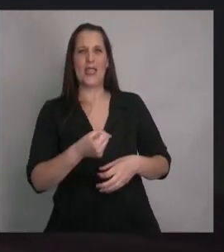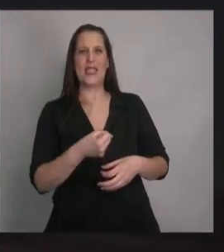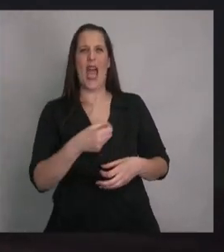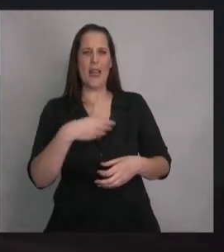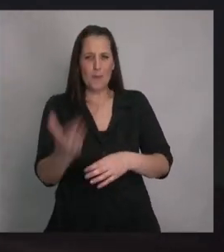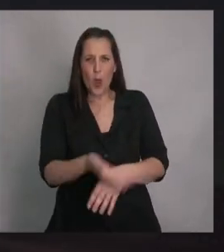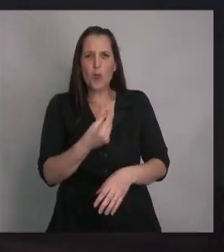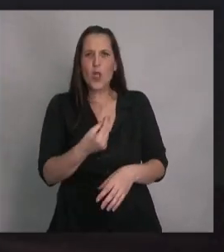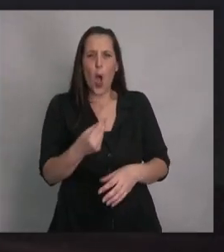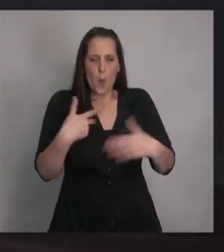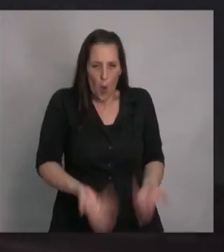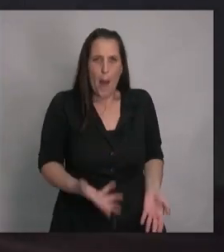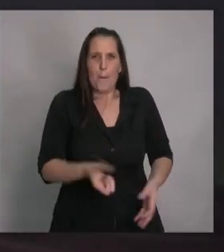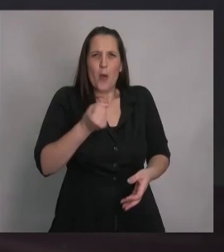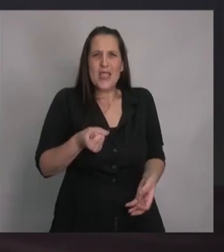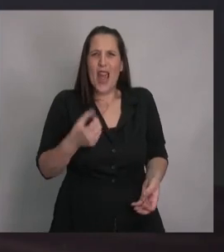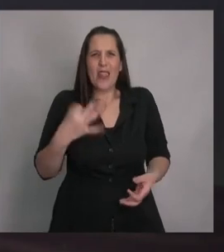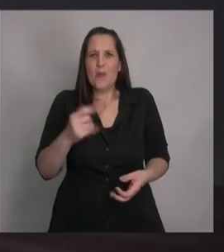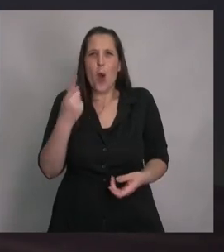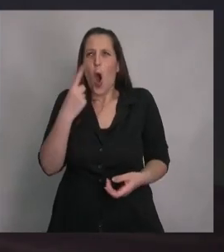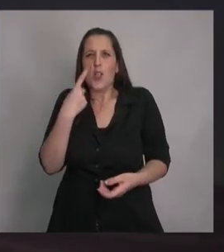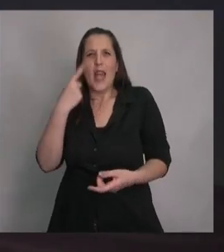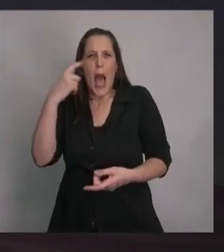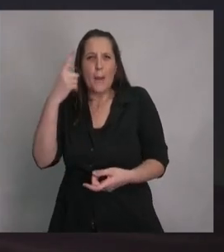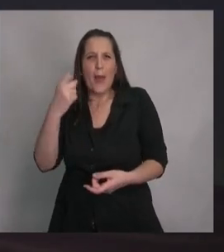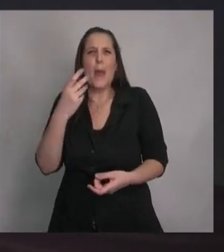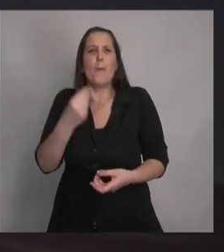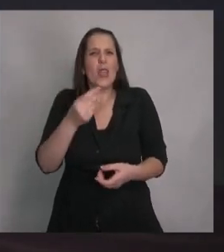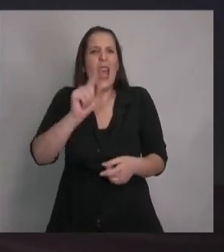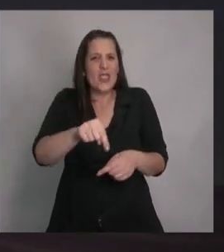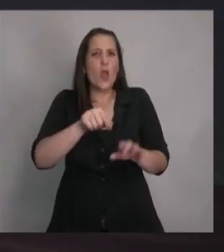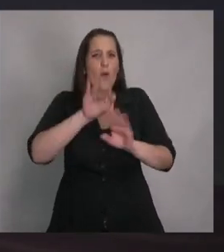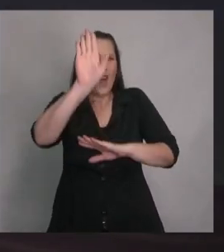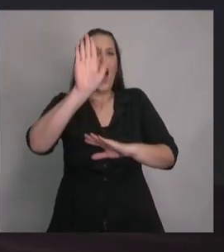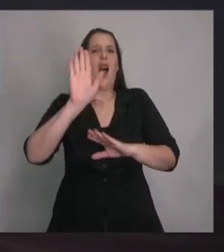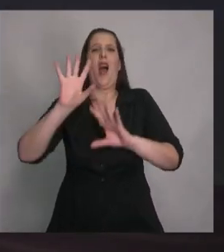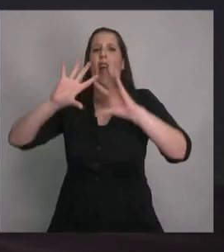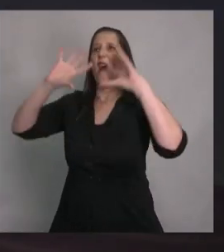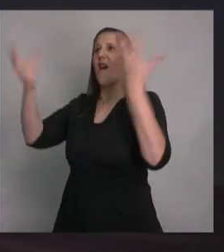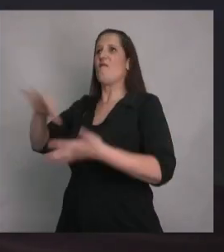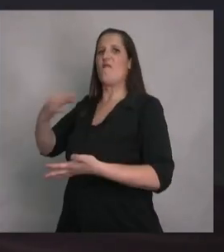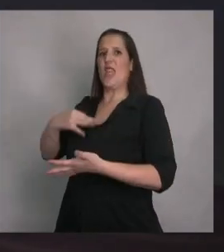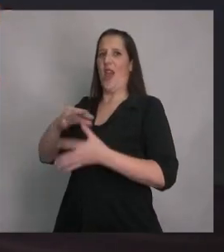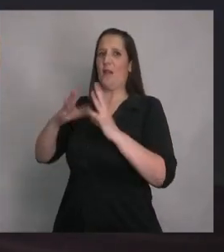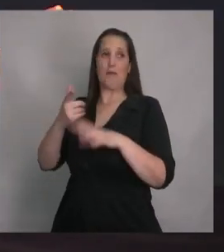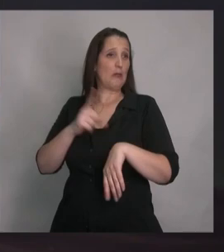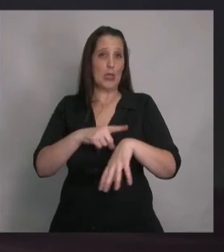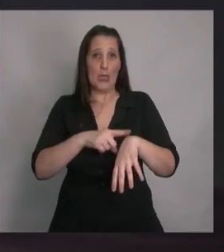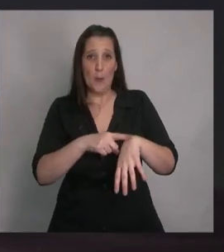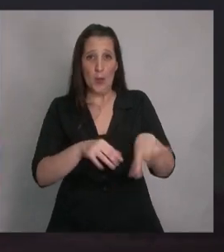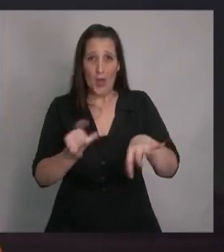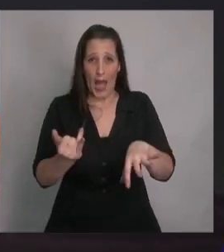producir es cómo sostener la vida en el planeta. Y permítame, yo estoy ya un poco, tengo,